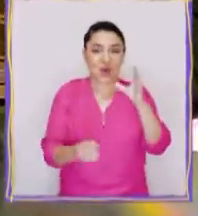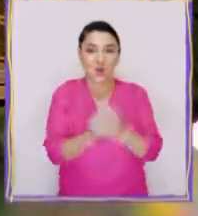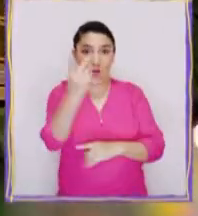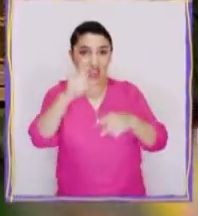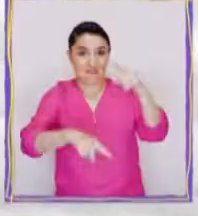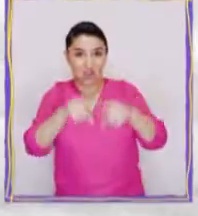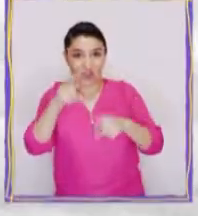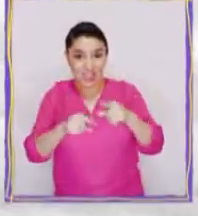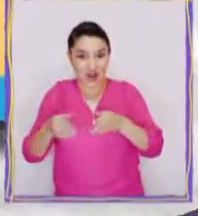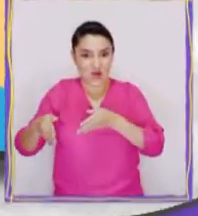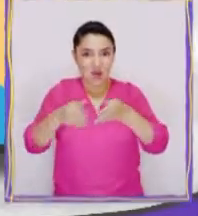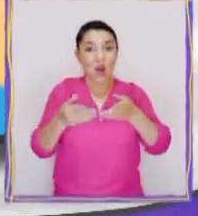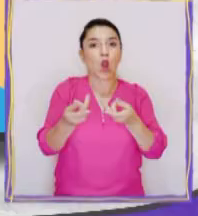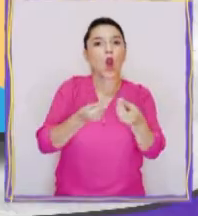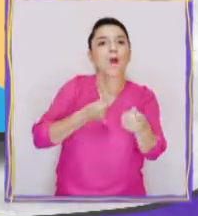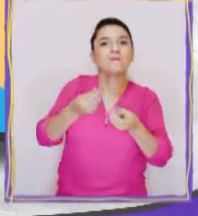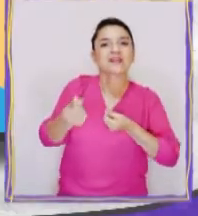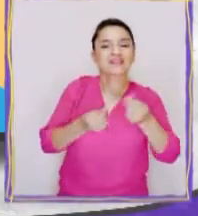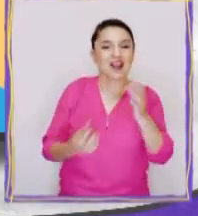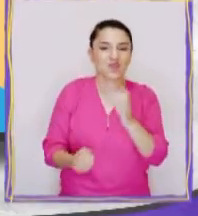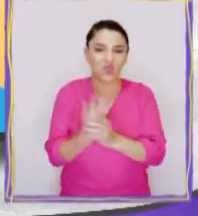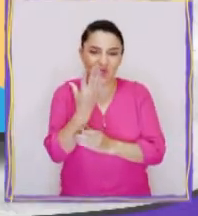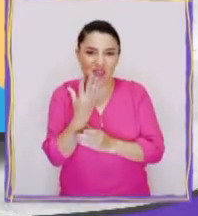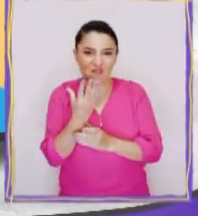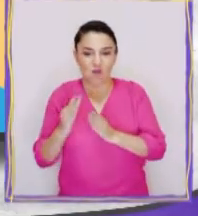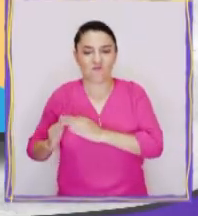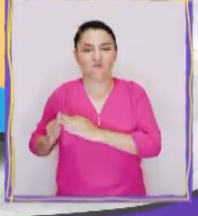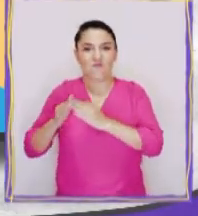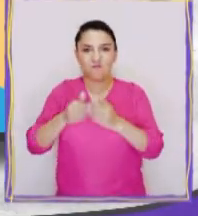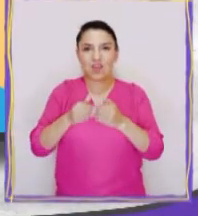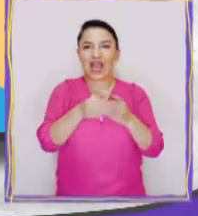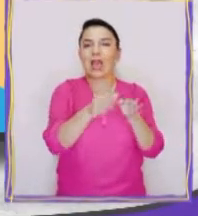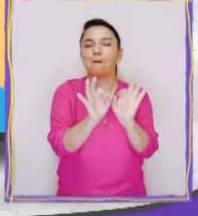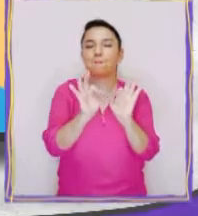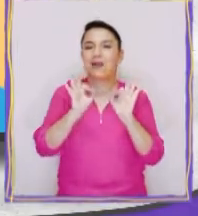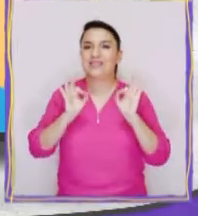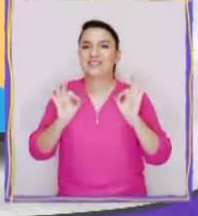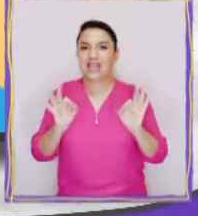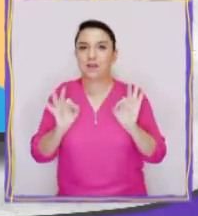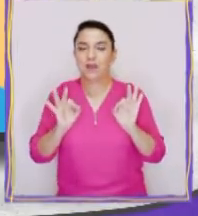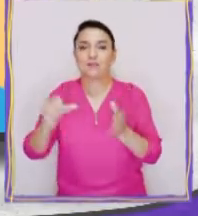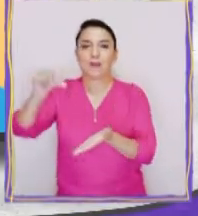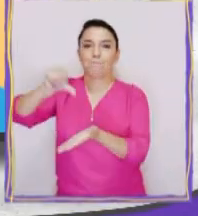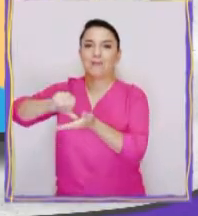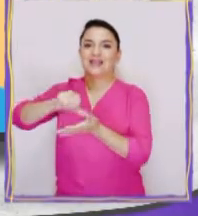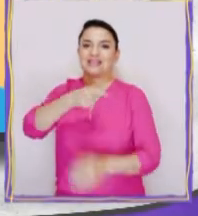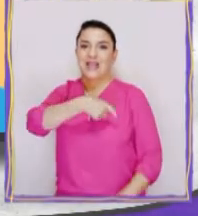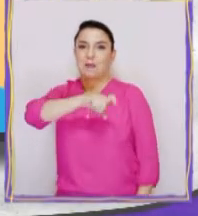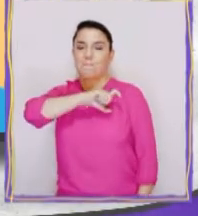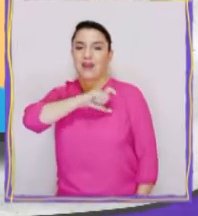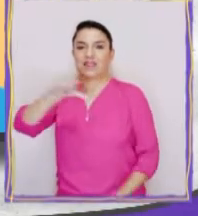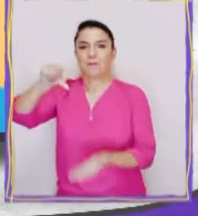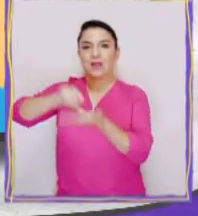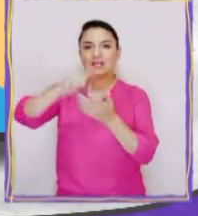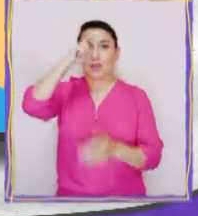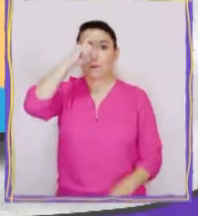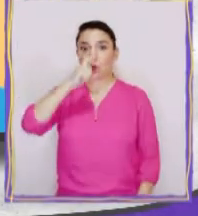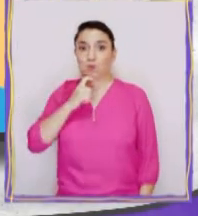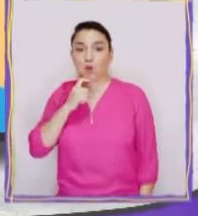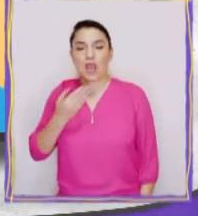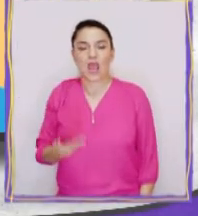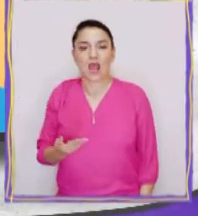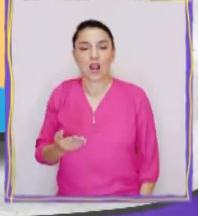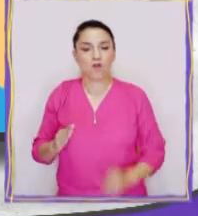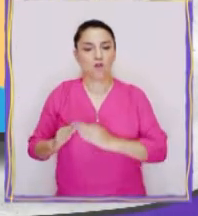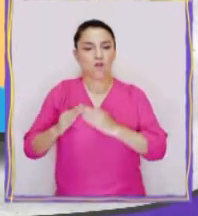nuevas tierras o encontrar rutas comerciales. Estos viajes los hicieron especialmente España y Portugal. Y dentro de